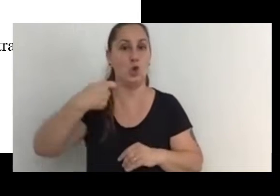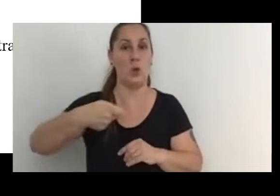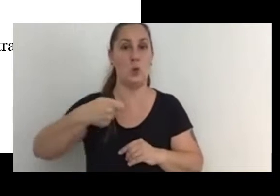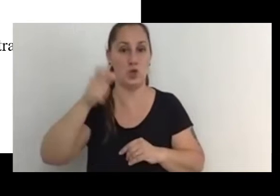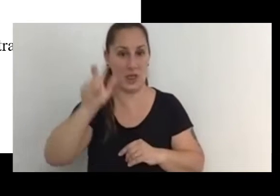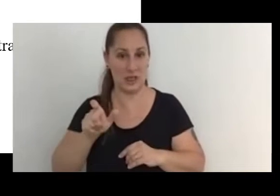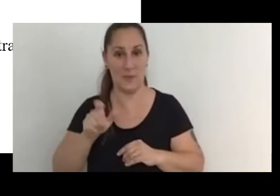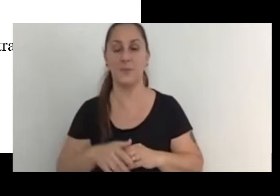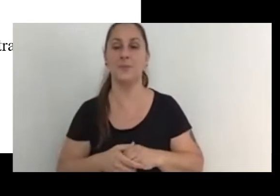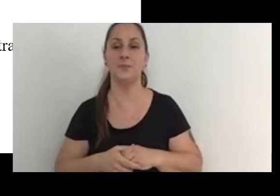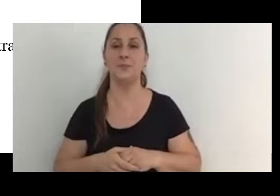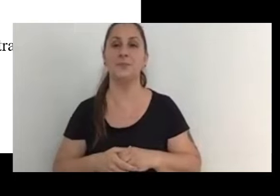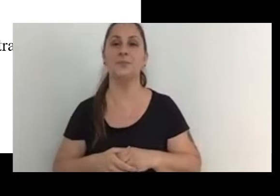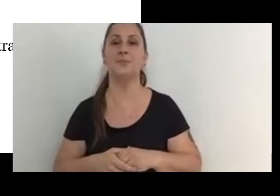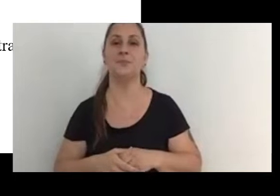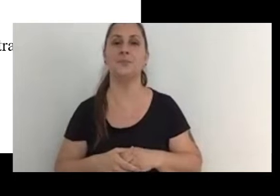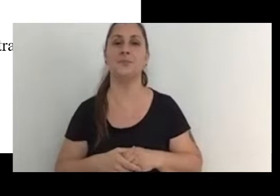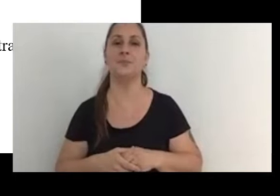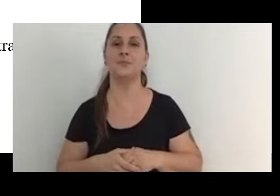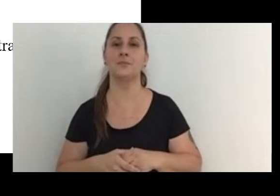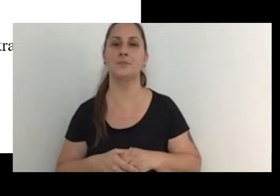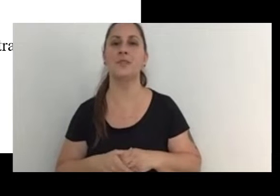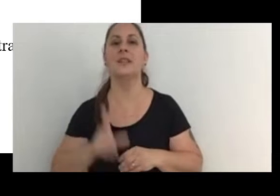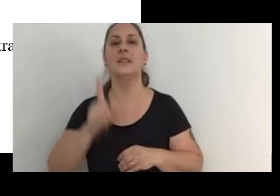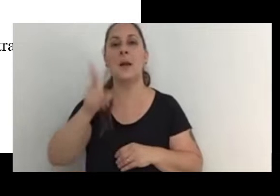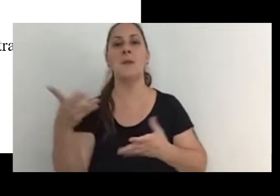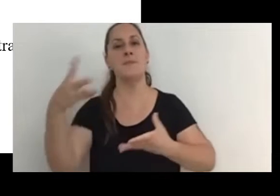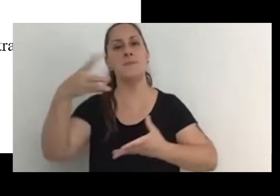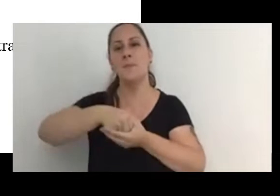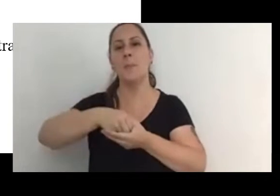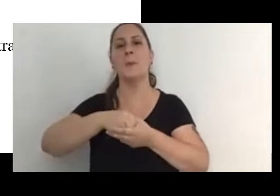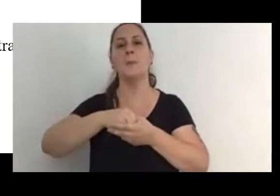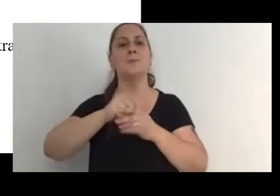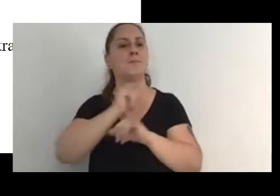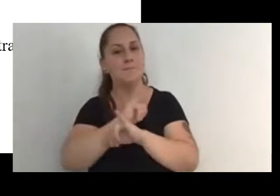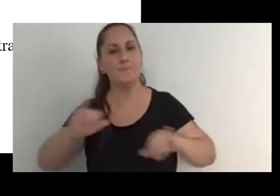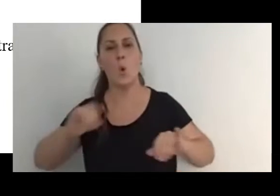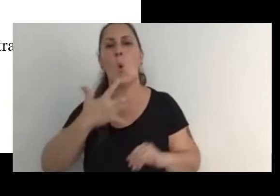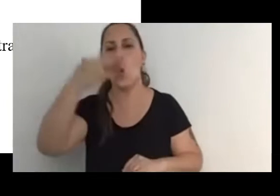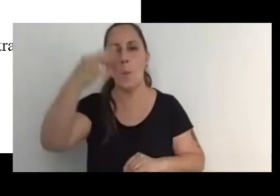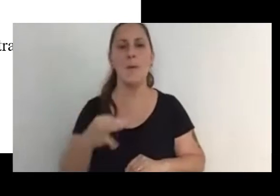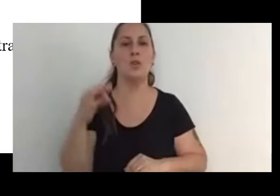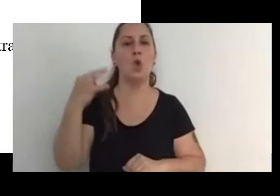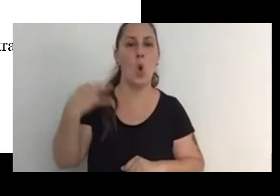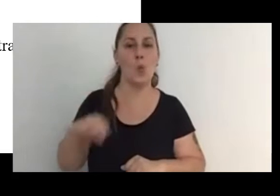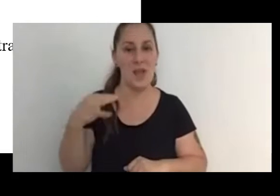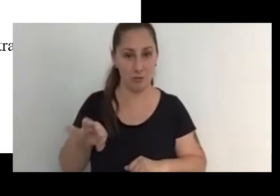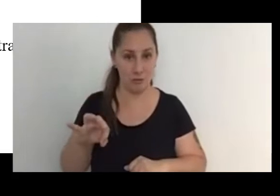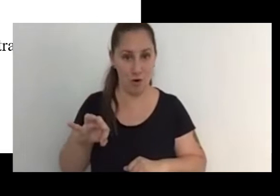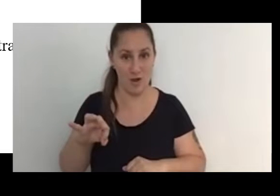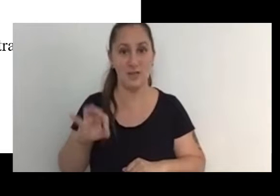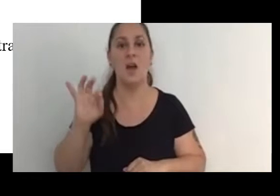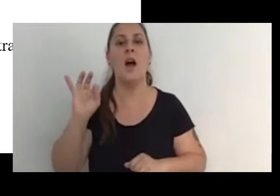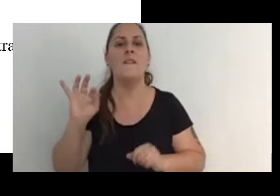se incorpora la promoción de cumplimiento de obligaciones hoy vinculadas